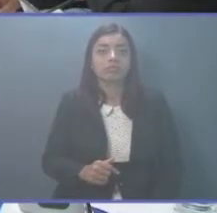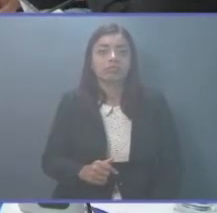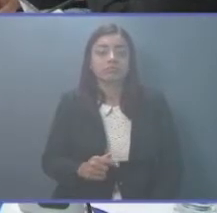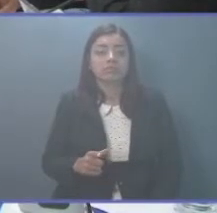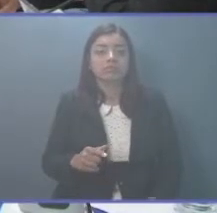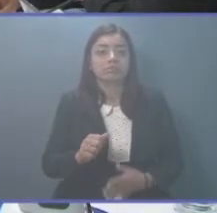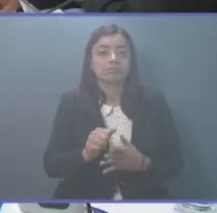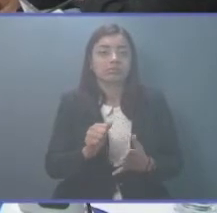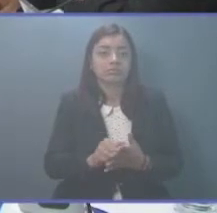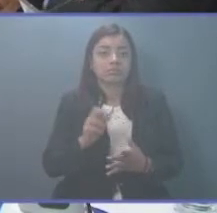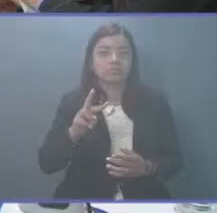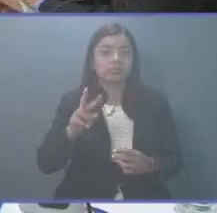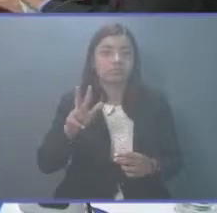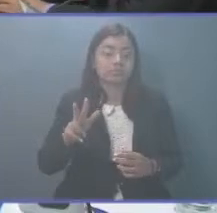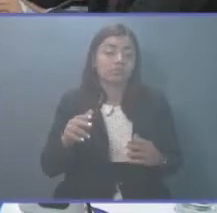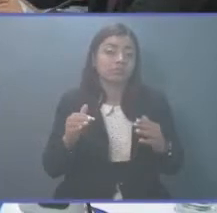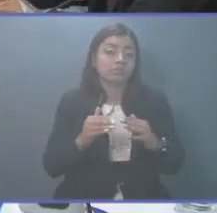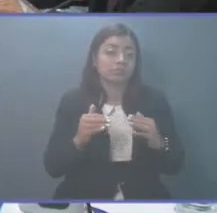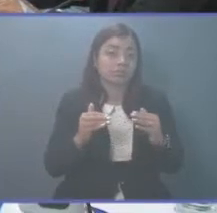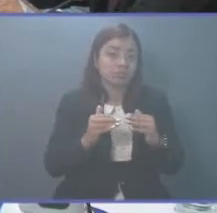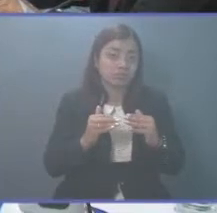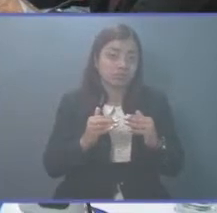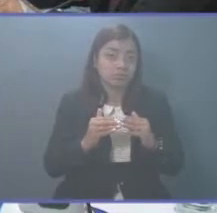Al artículo 23, pero también